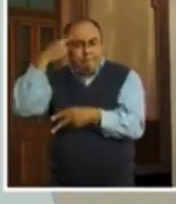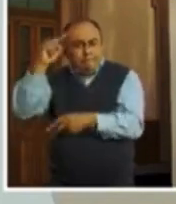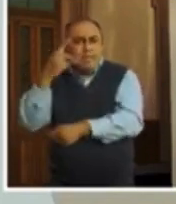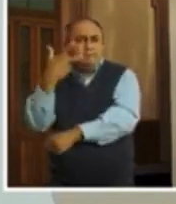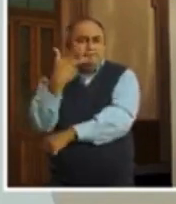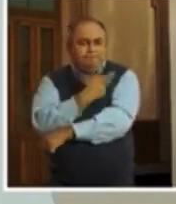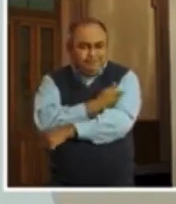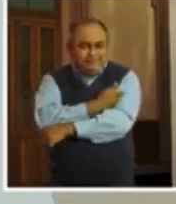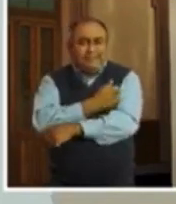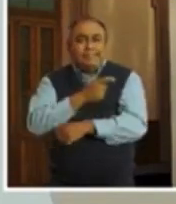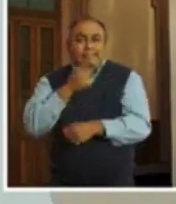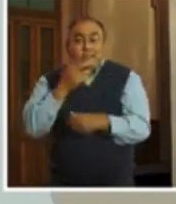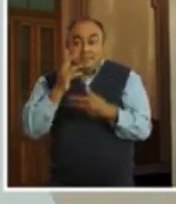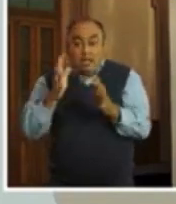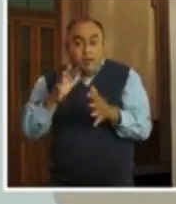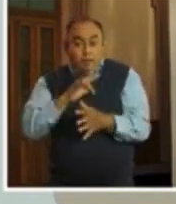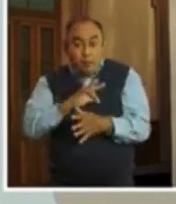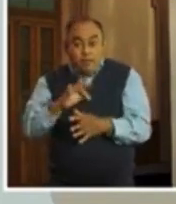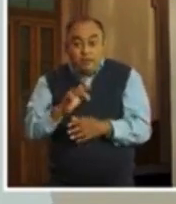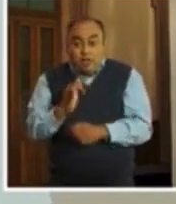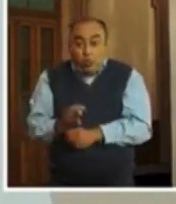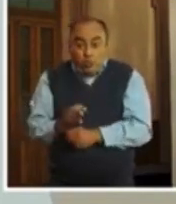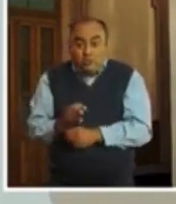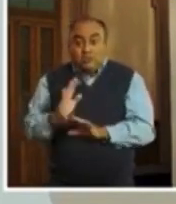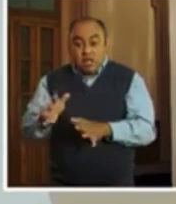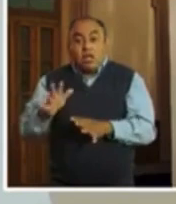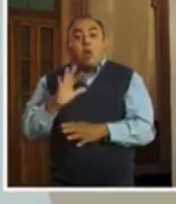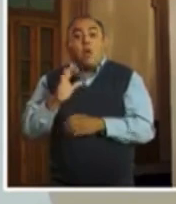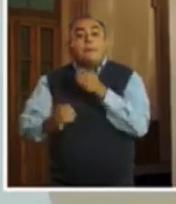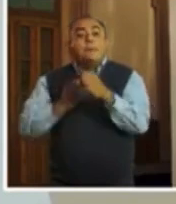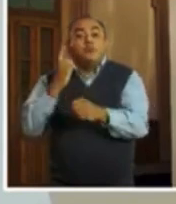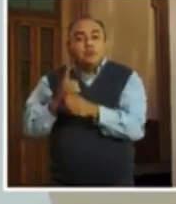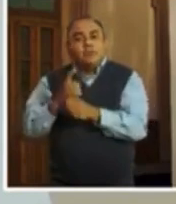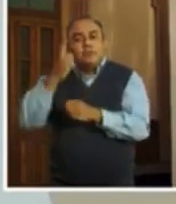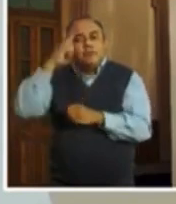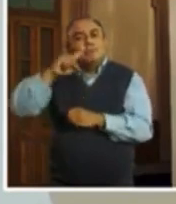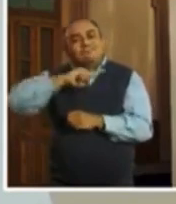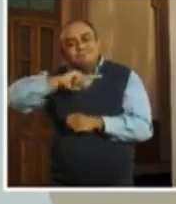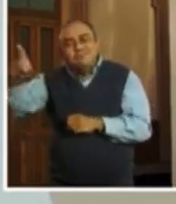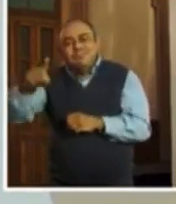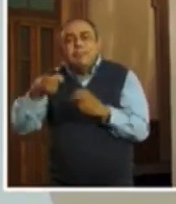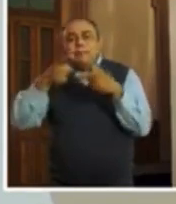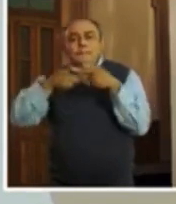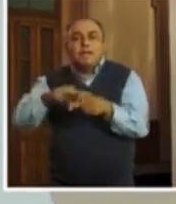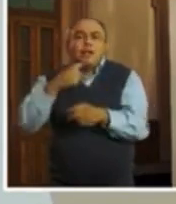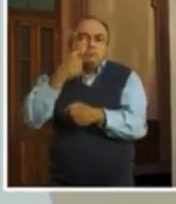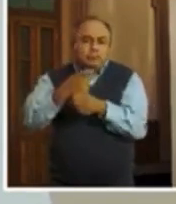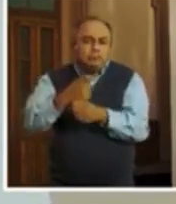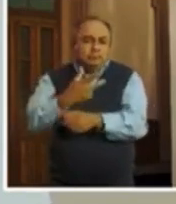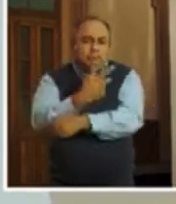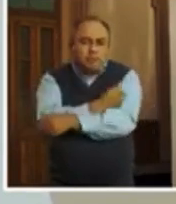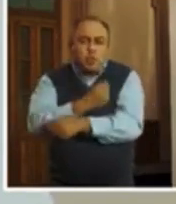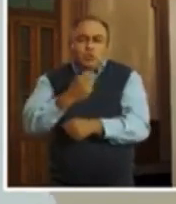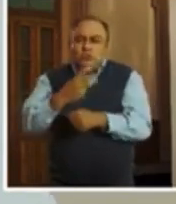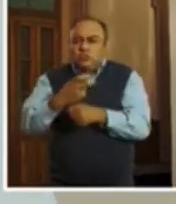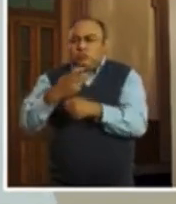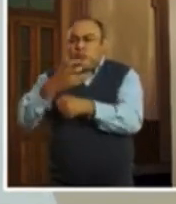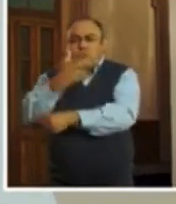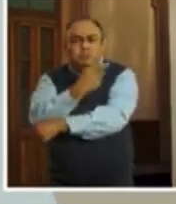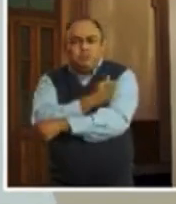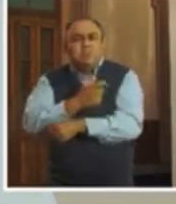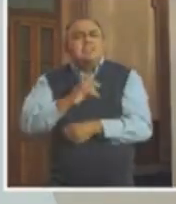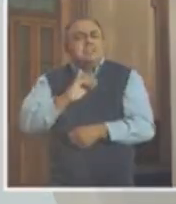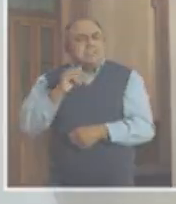oportunidad que tenemos de completar o de iniciar nuestros esquemas de vacunación siempre es un buen tiempo